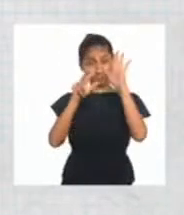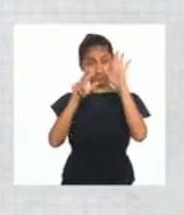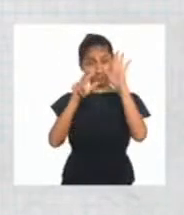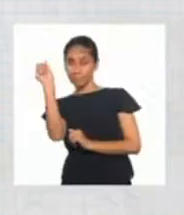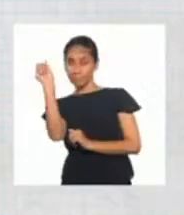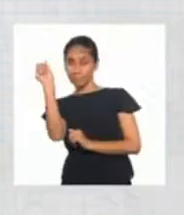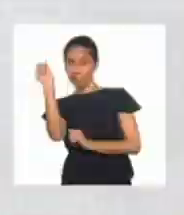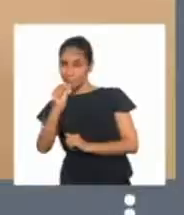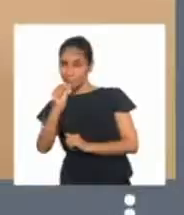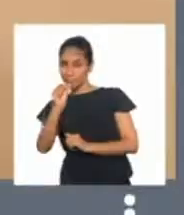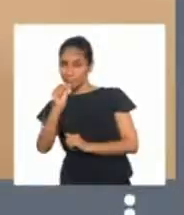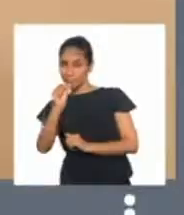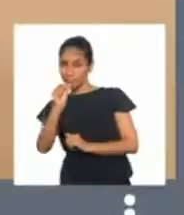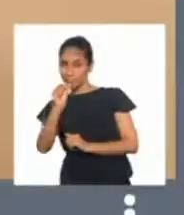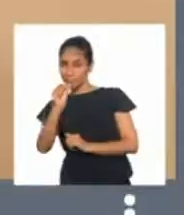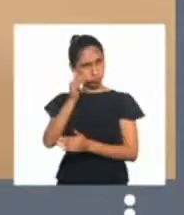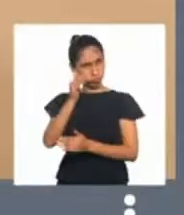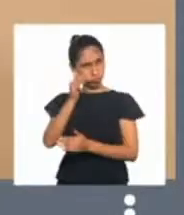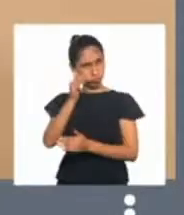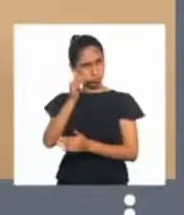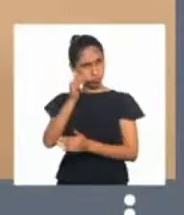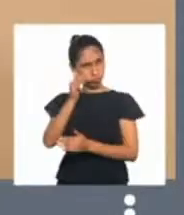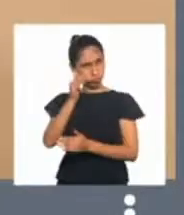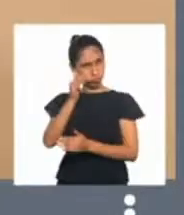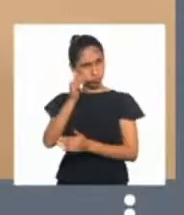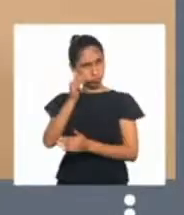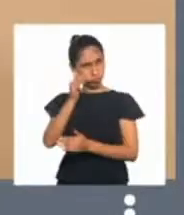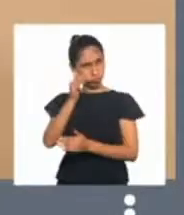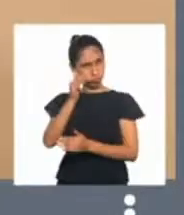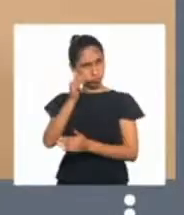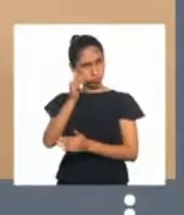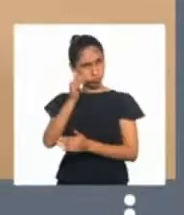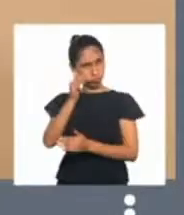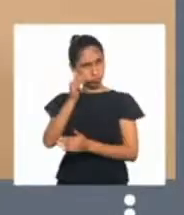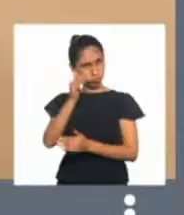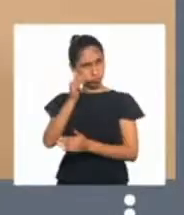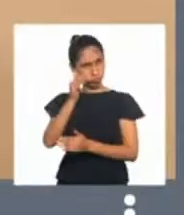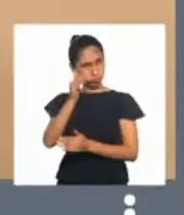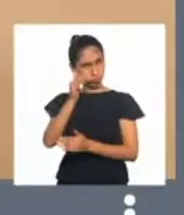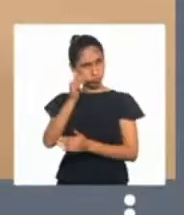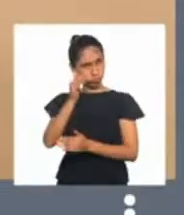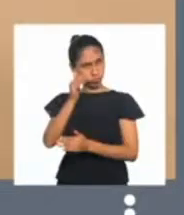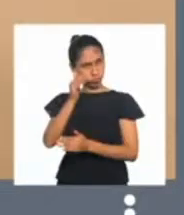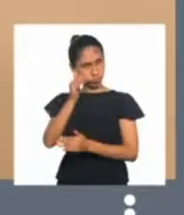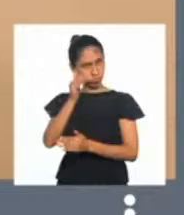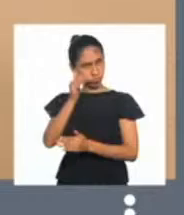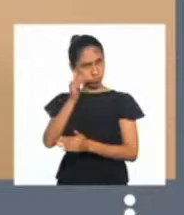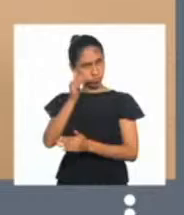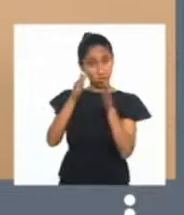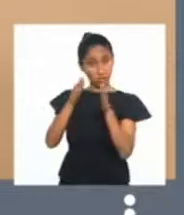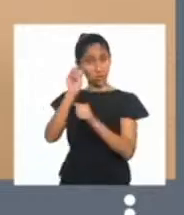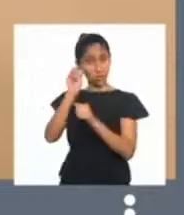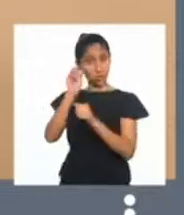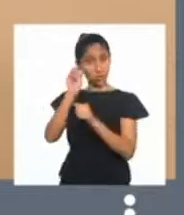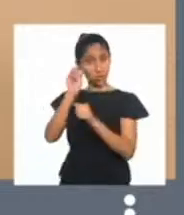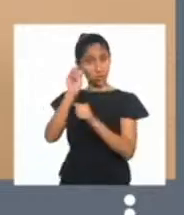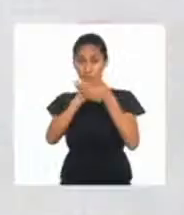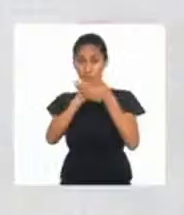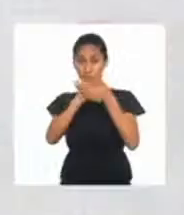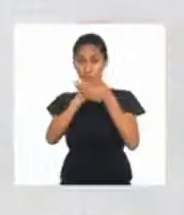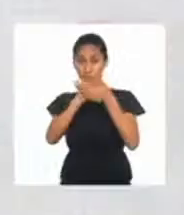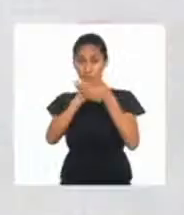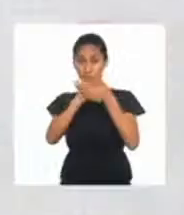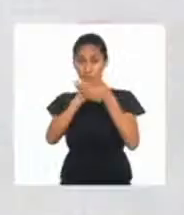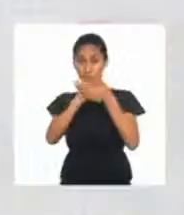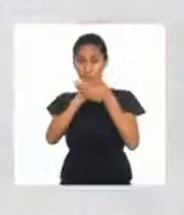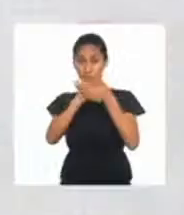soles mensuales. Con este dato se analiza el comportamiento del interés en el transcurso de los 5 meses a través